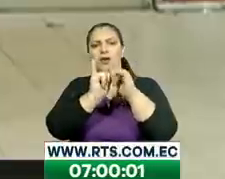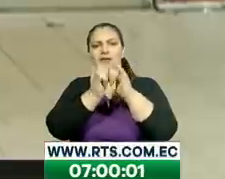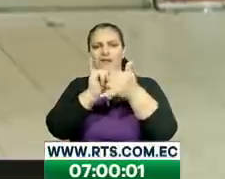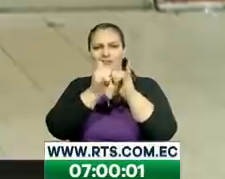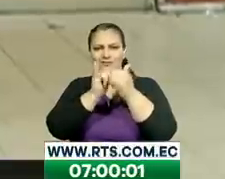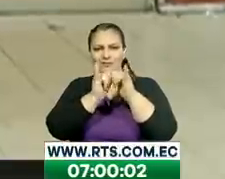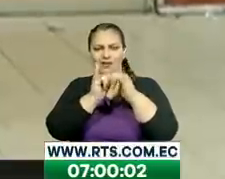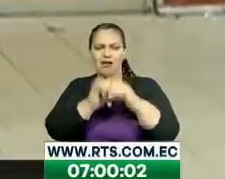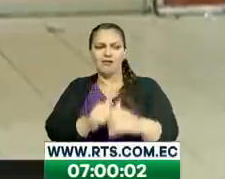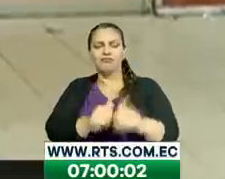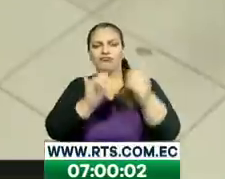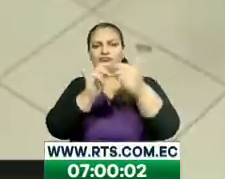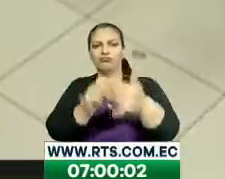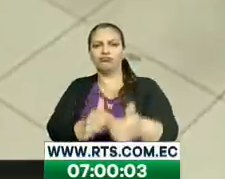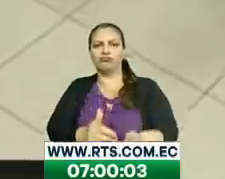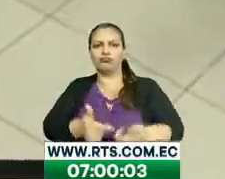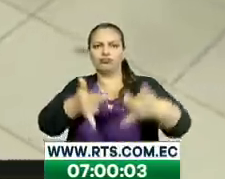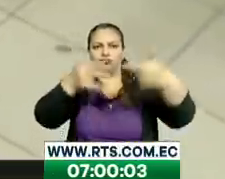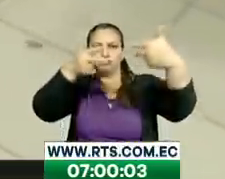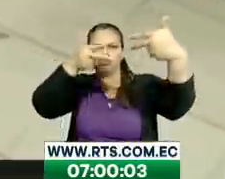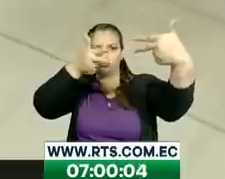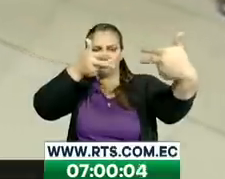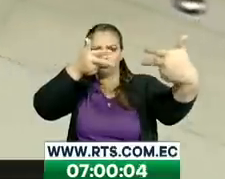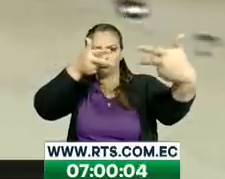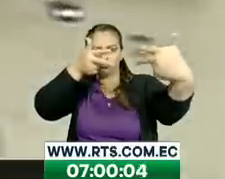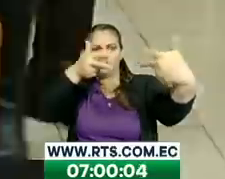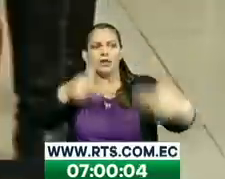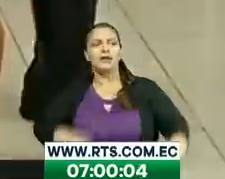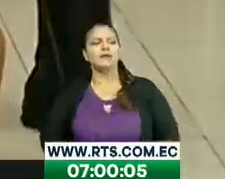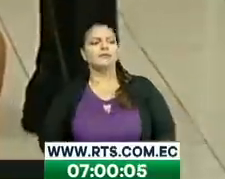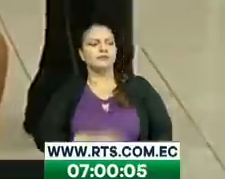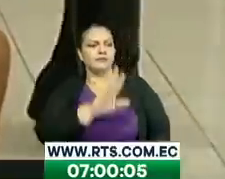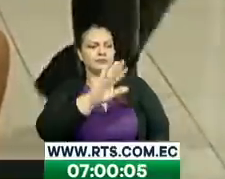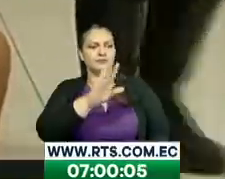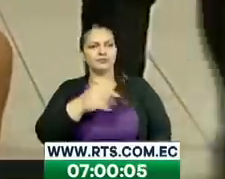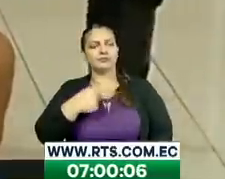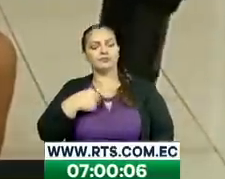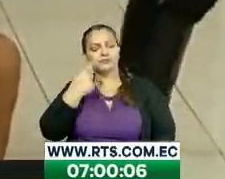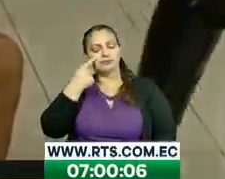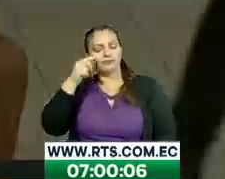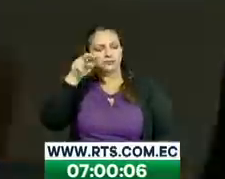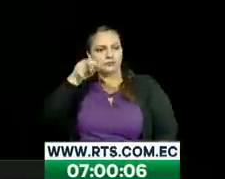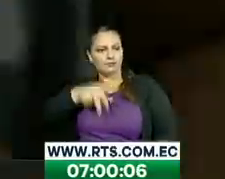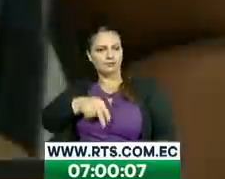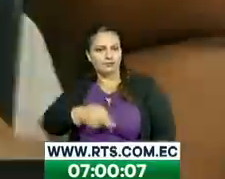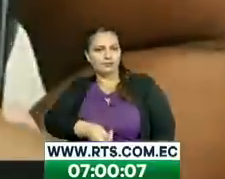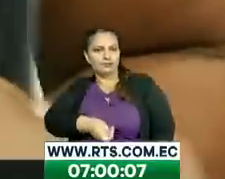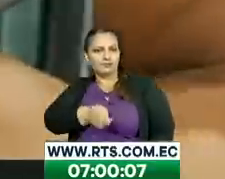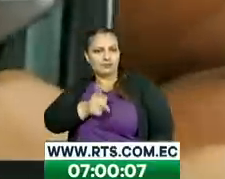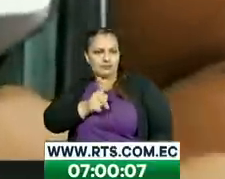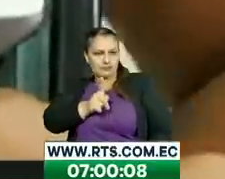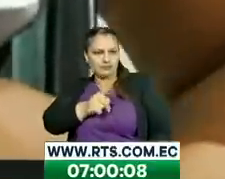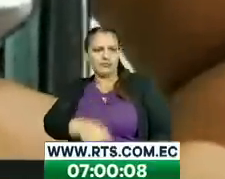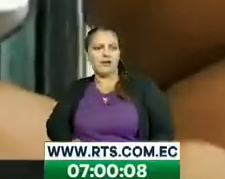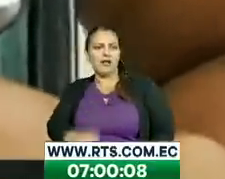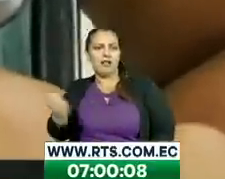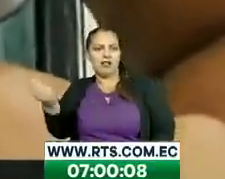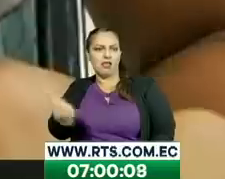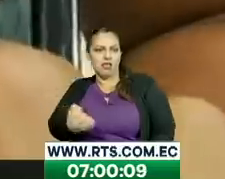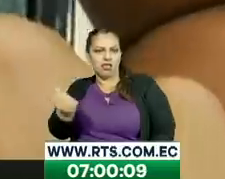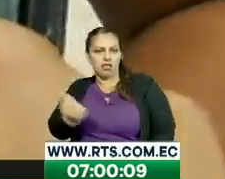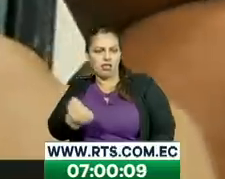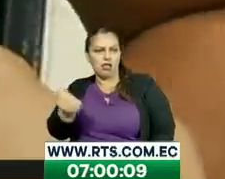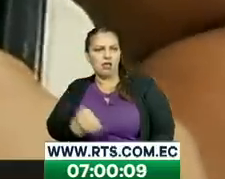implicado puesto que se hizo pasar como la joven y pactaron un encuentro pros y tm esperen afuera del colegio ahí lo